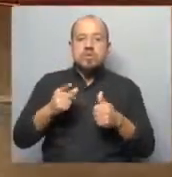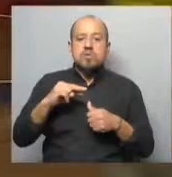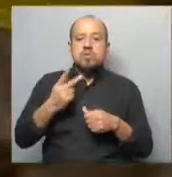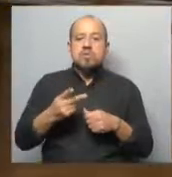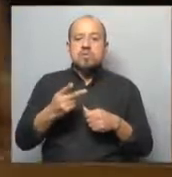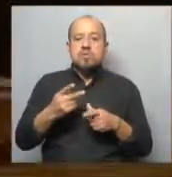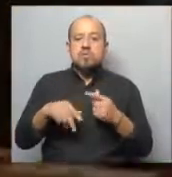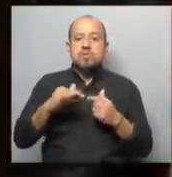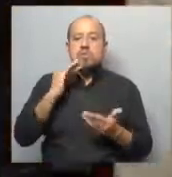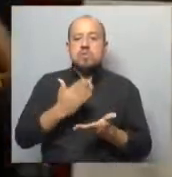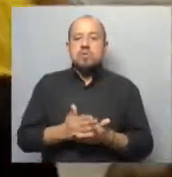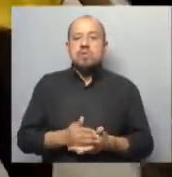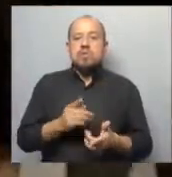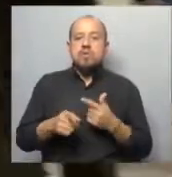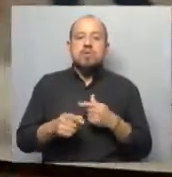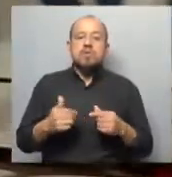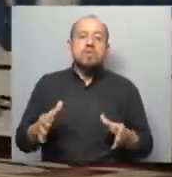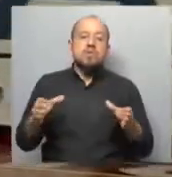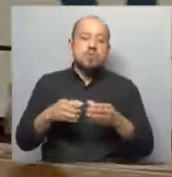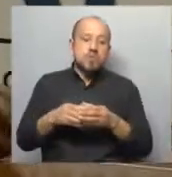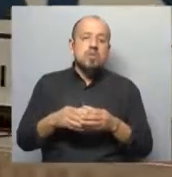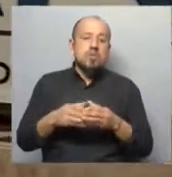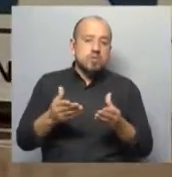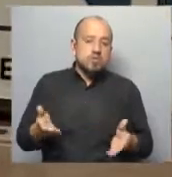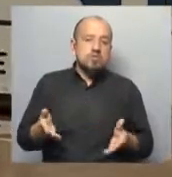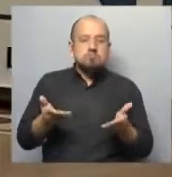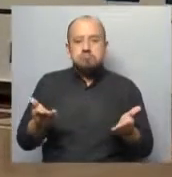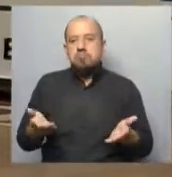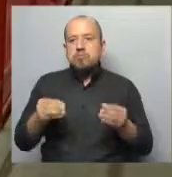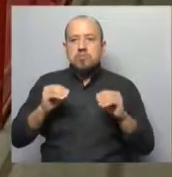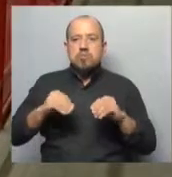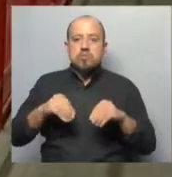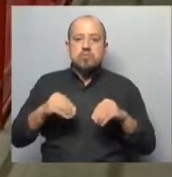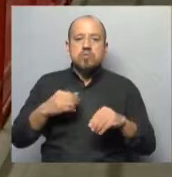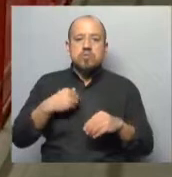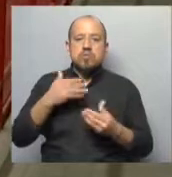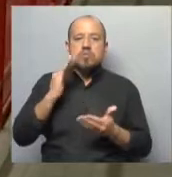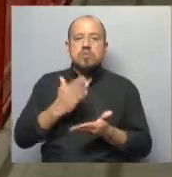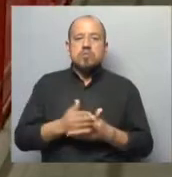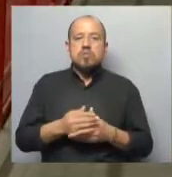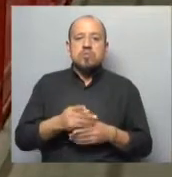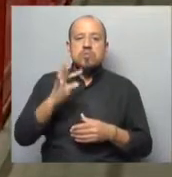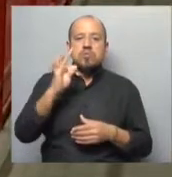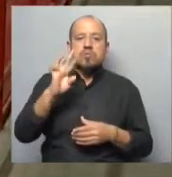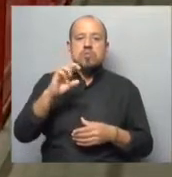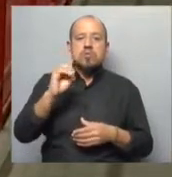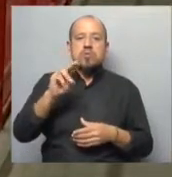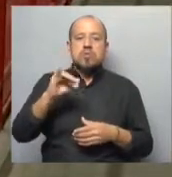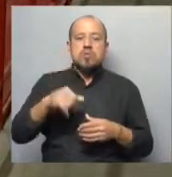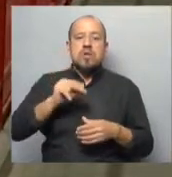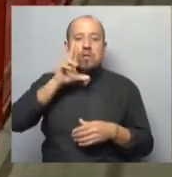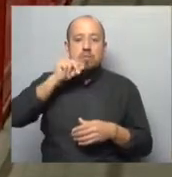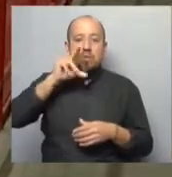año jugamos la final. Fue increíble, con un cuadro muy modesto, llegamos a jugar la final contra Trubí, contra Biguá, contra